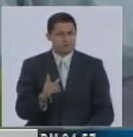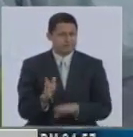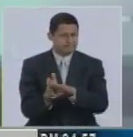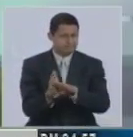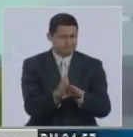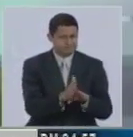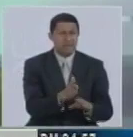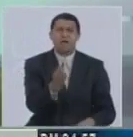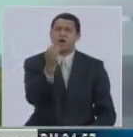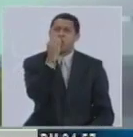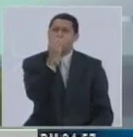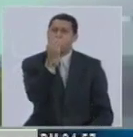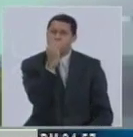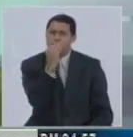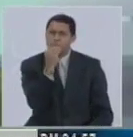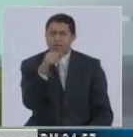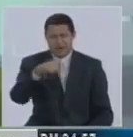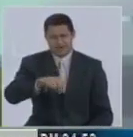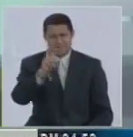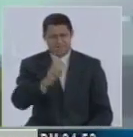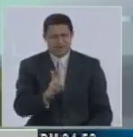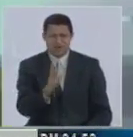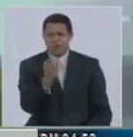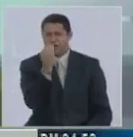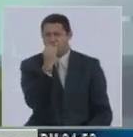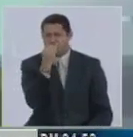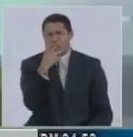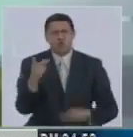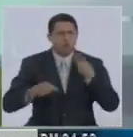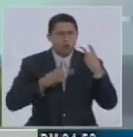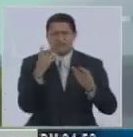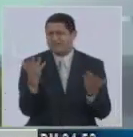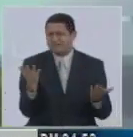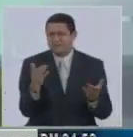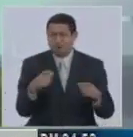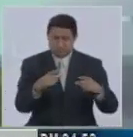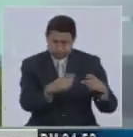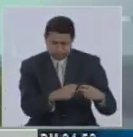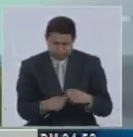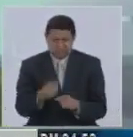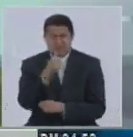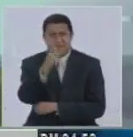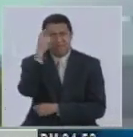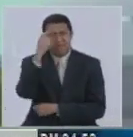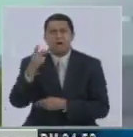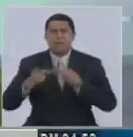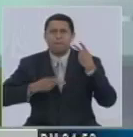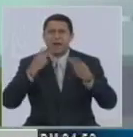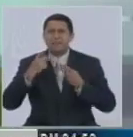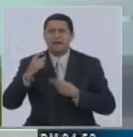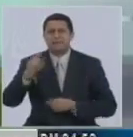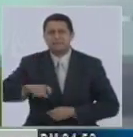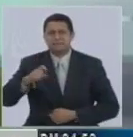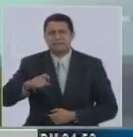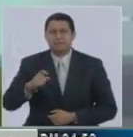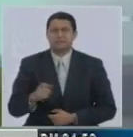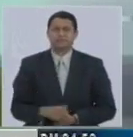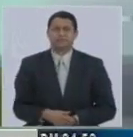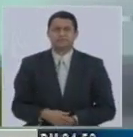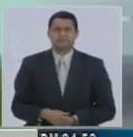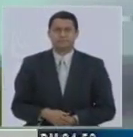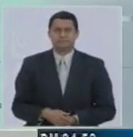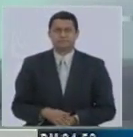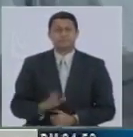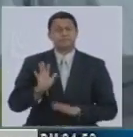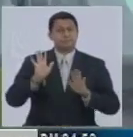la alimentación, el venezolano no suele comer muchos vegetales. ¿Cuántas porciones al día de vegetales debemos incluir en nuestra alimentación? Fíjate,